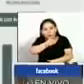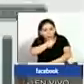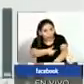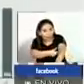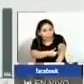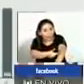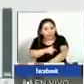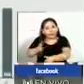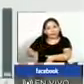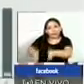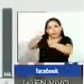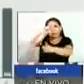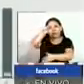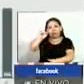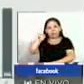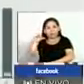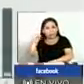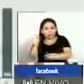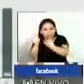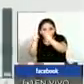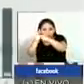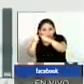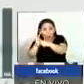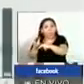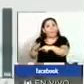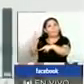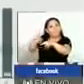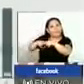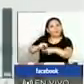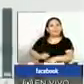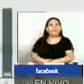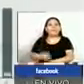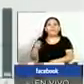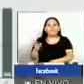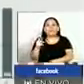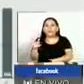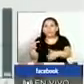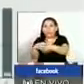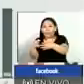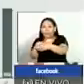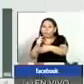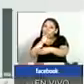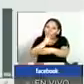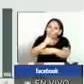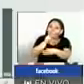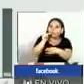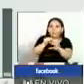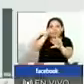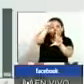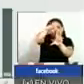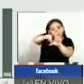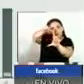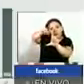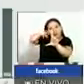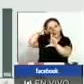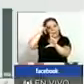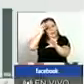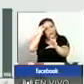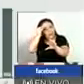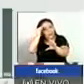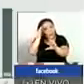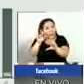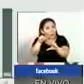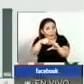Seguro Social, esta cifra ya ha variado, ya son más. El número de casos sospechosos, esta es una cifra que siempre nos genera mucha preocupación,